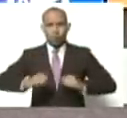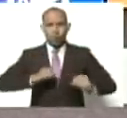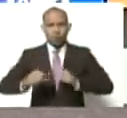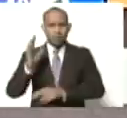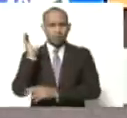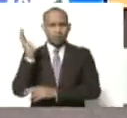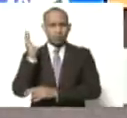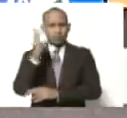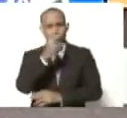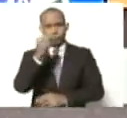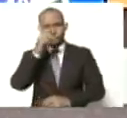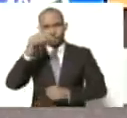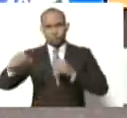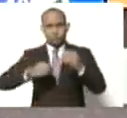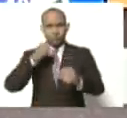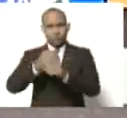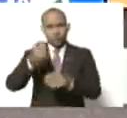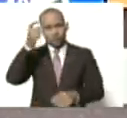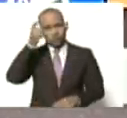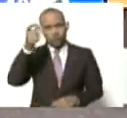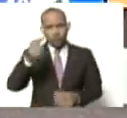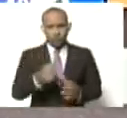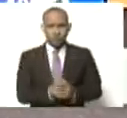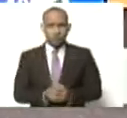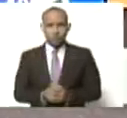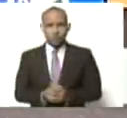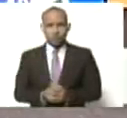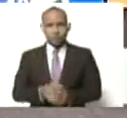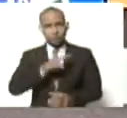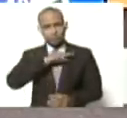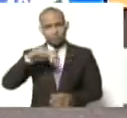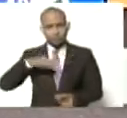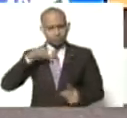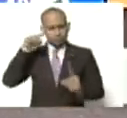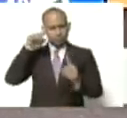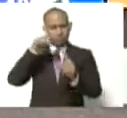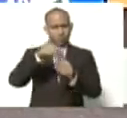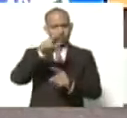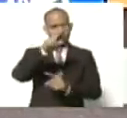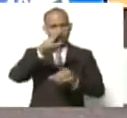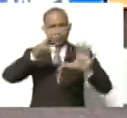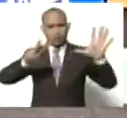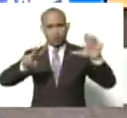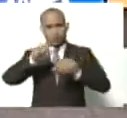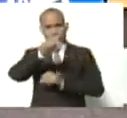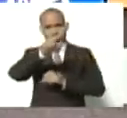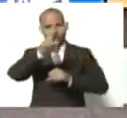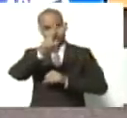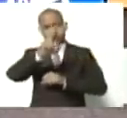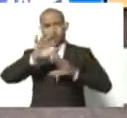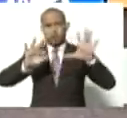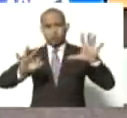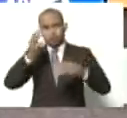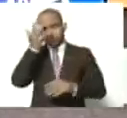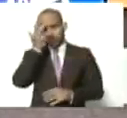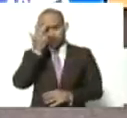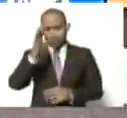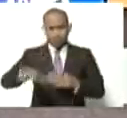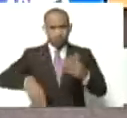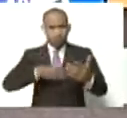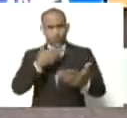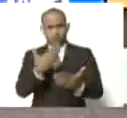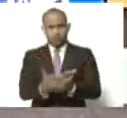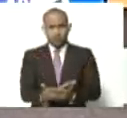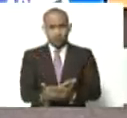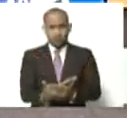Congreso Bicentenario de los Pueblos. Vamos 27 de febrero, 28 de febrero, a las